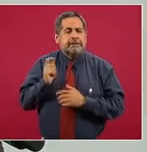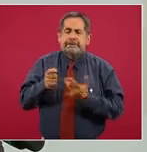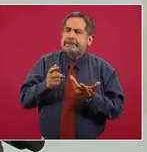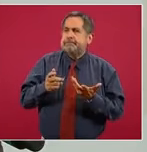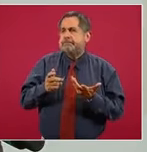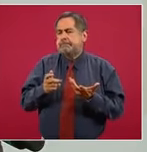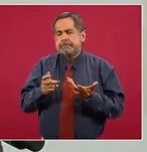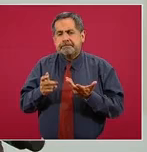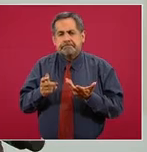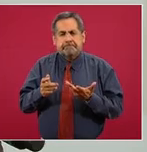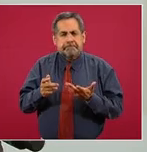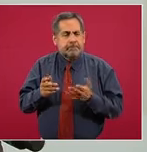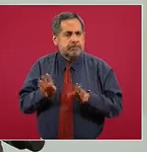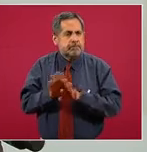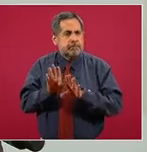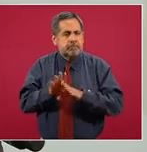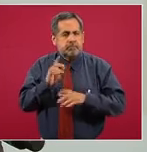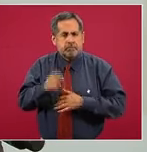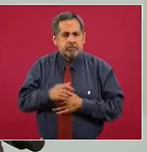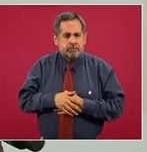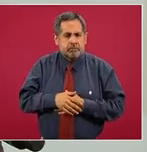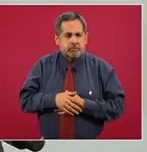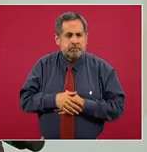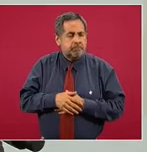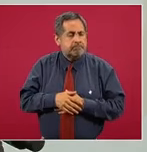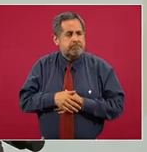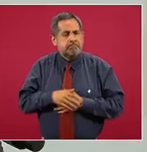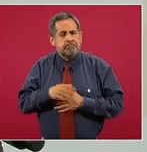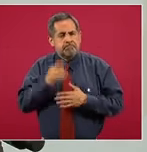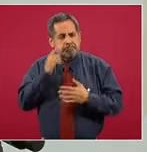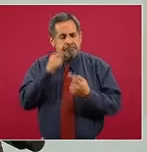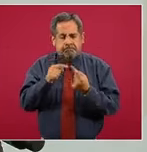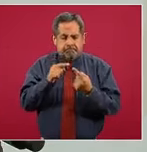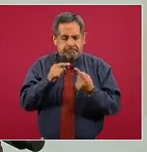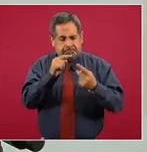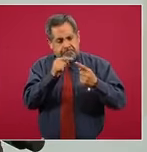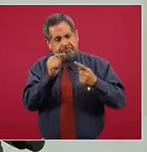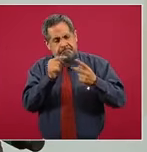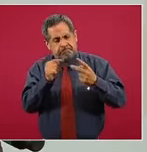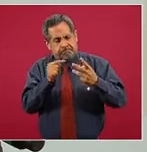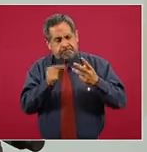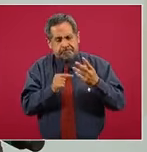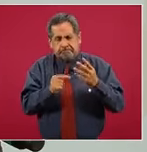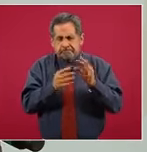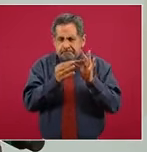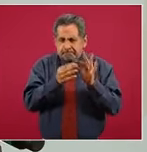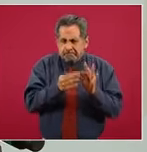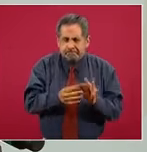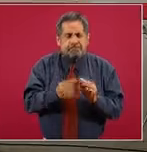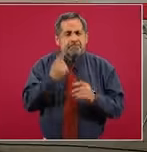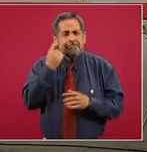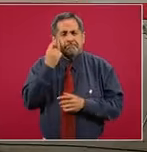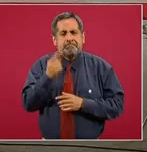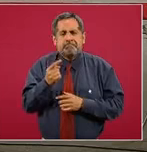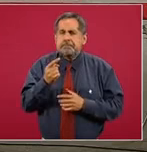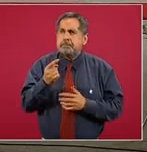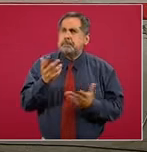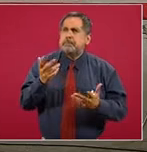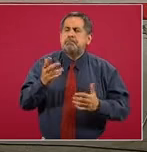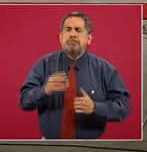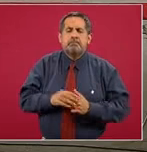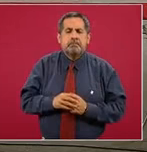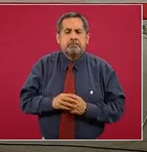modificación de los determinantes, de los detalles